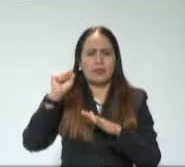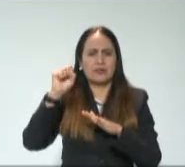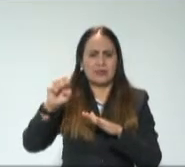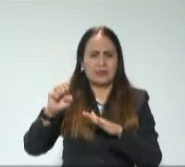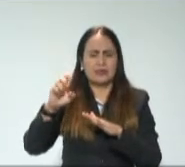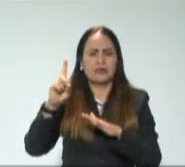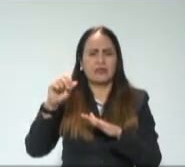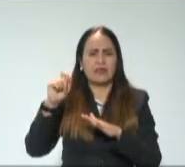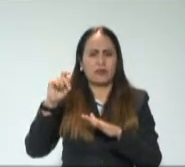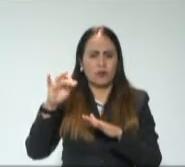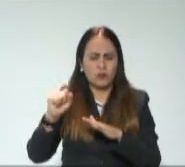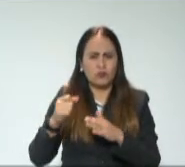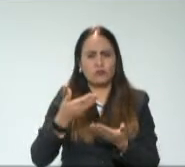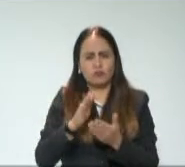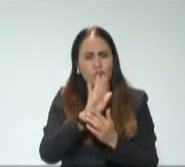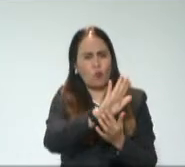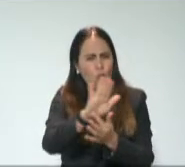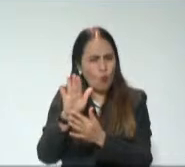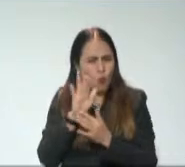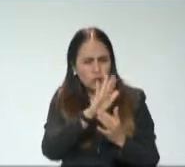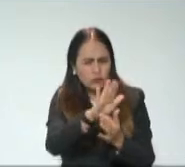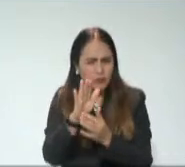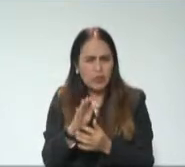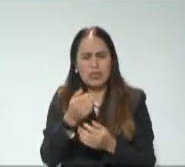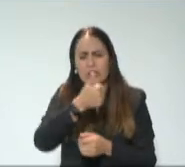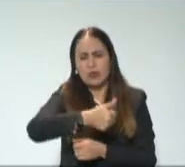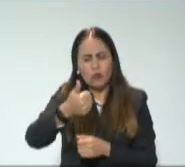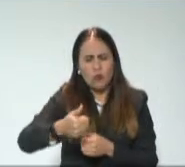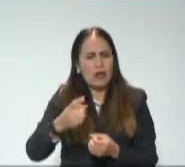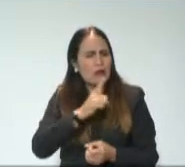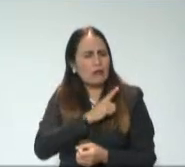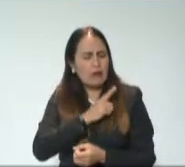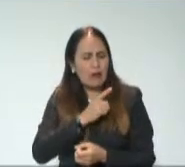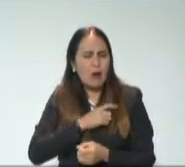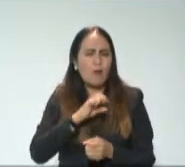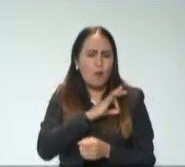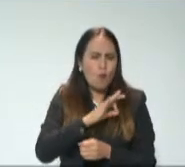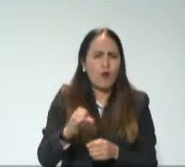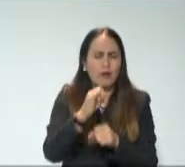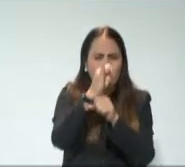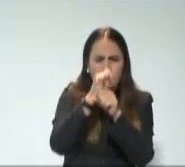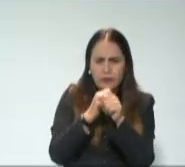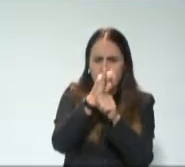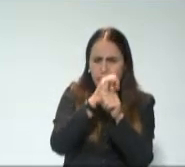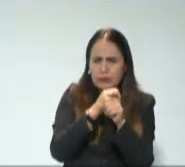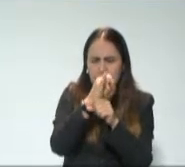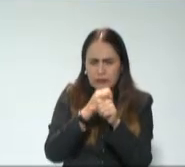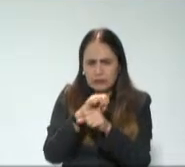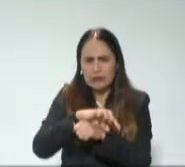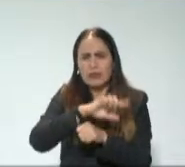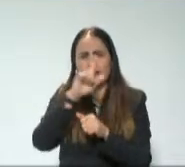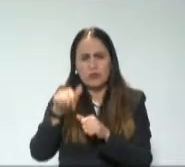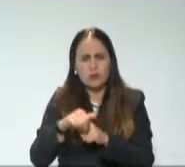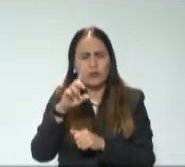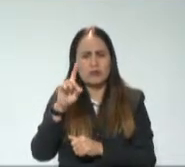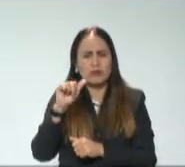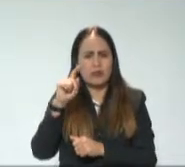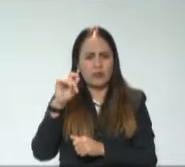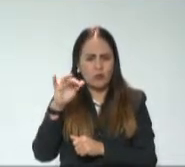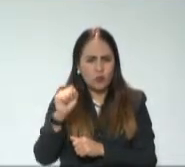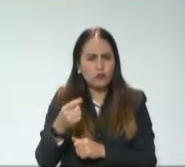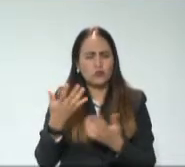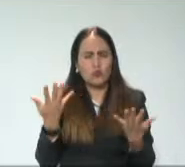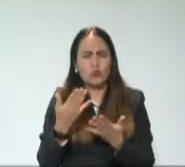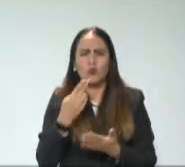interoperabilidad eh Y a aspectos muy técnicos que permiten que los datos sean utilizados de manera